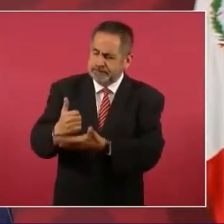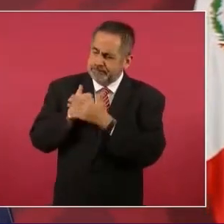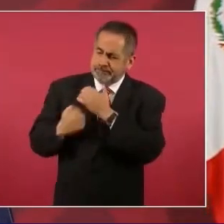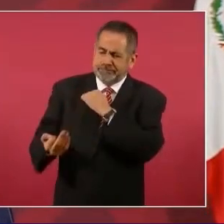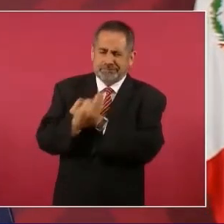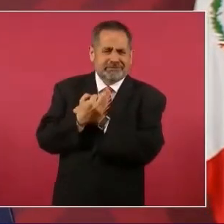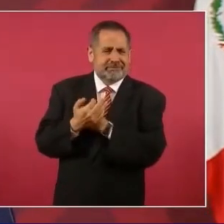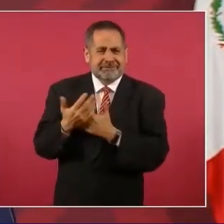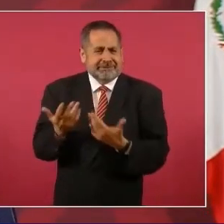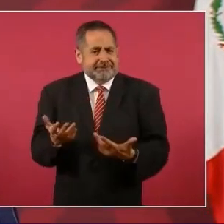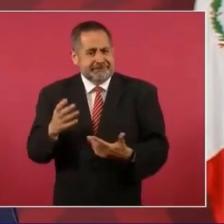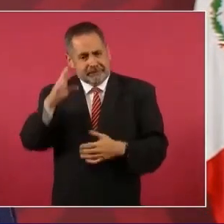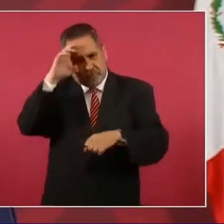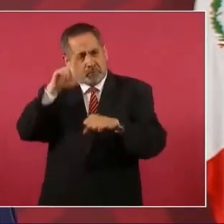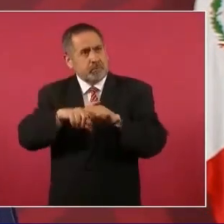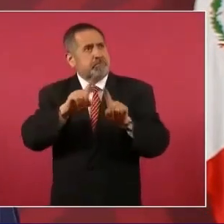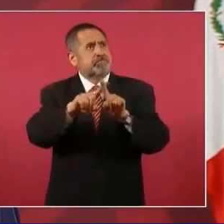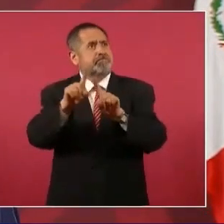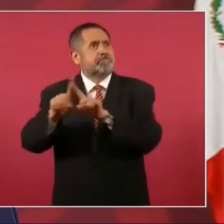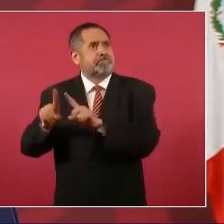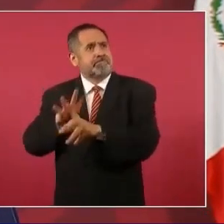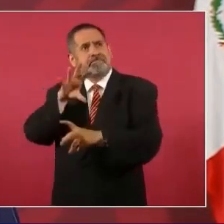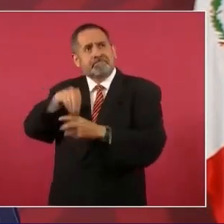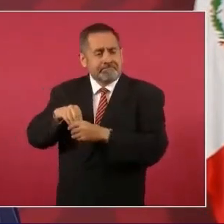Entonces, yo